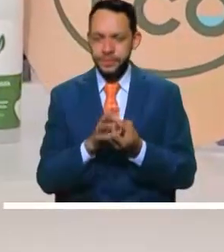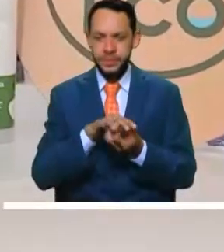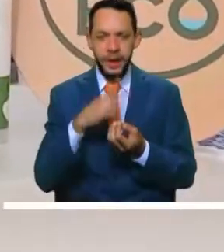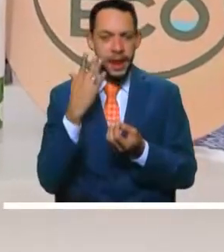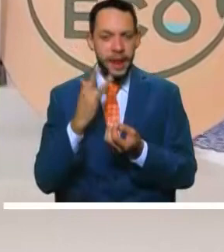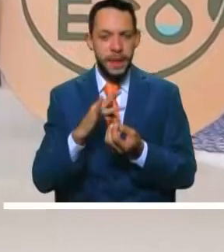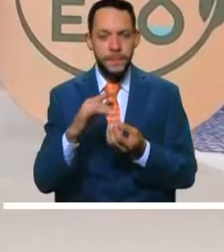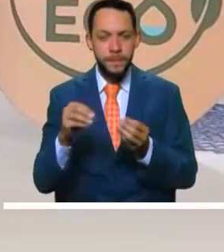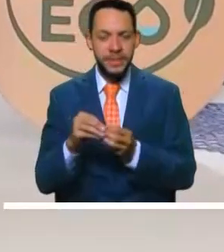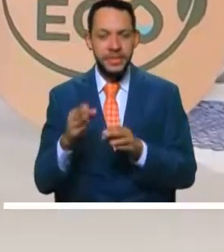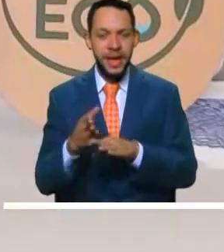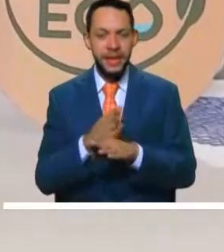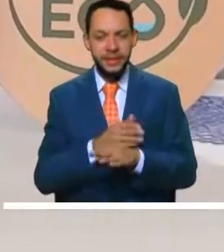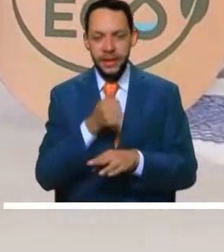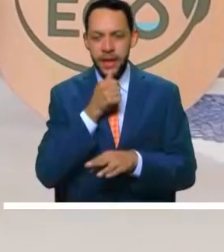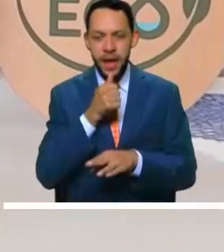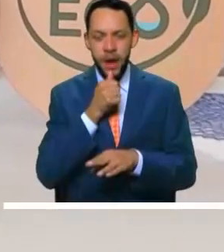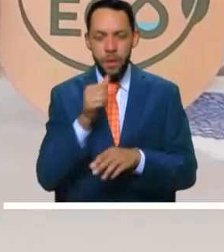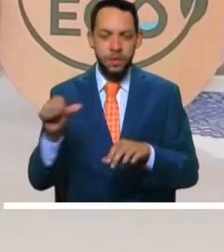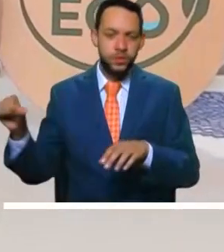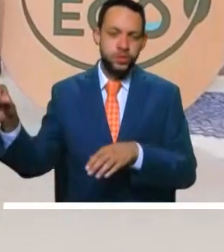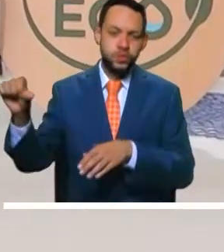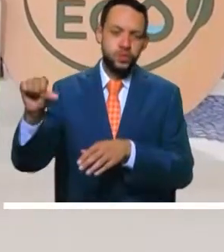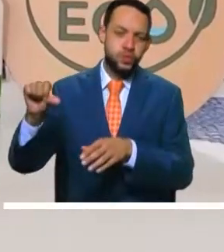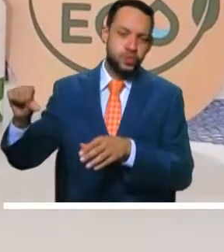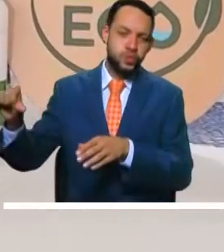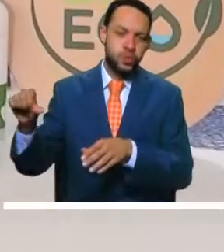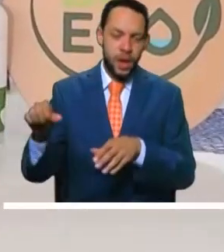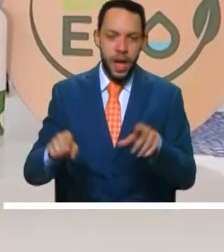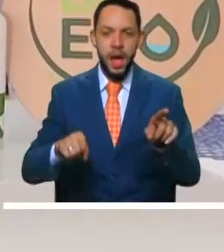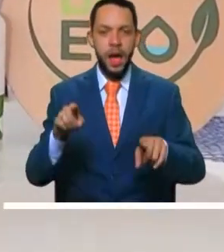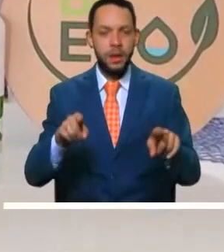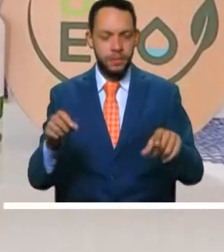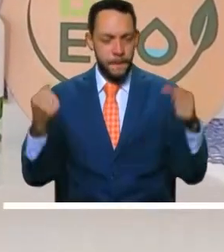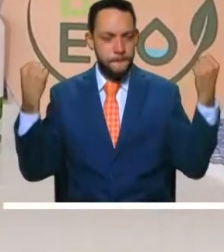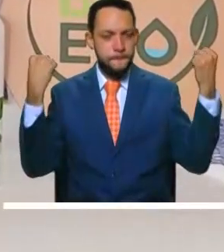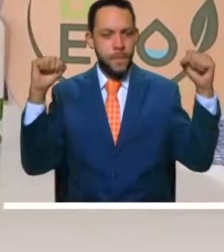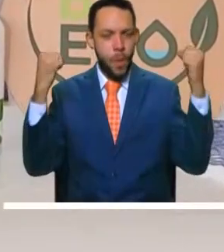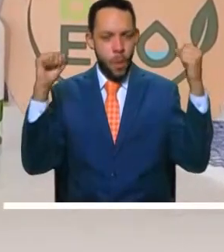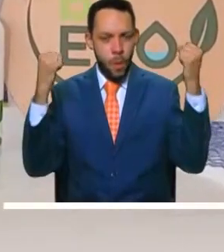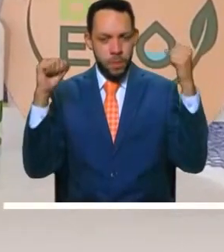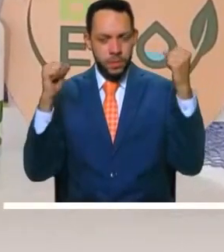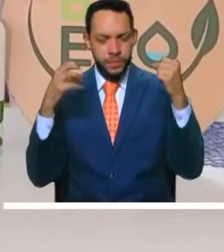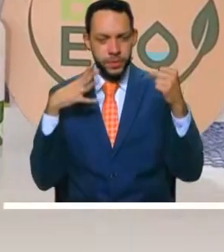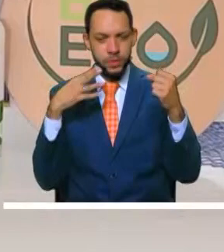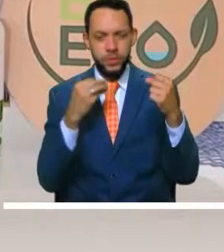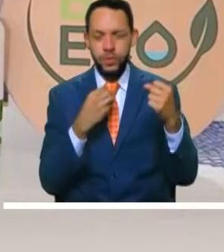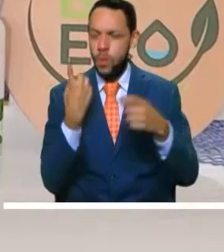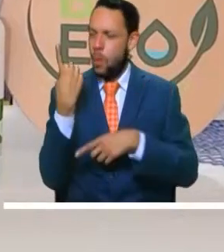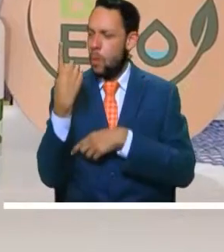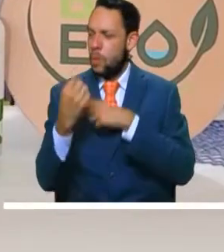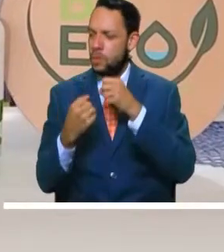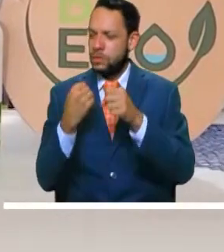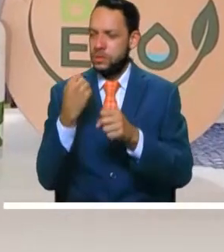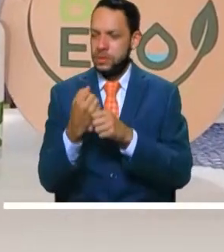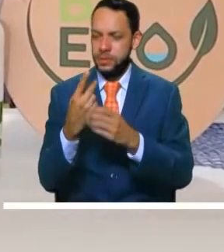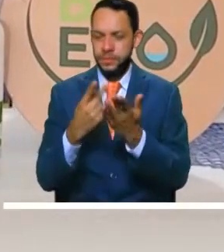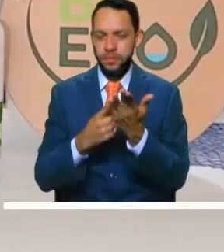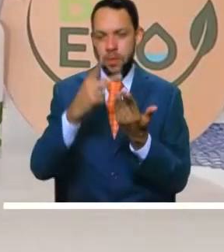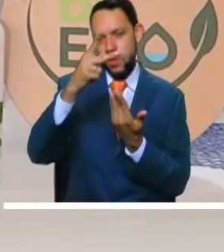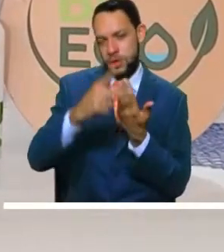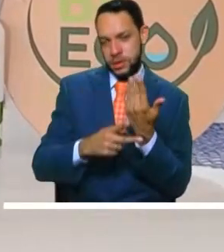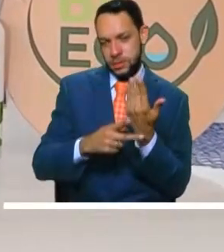fueron regadas? Ante toda esta preocupación, llevamos un año trabajando en un proyecto o